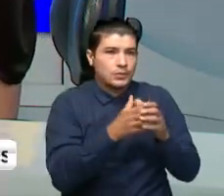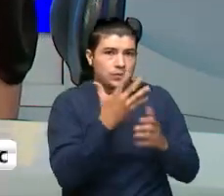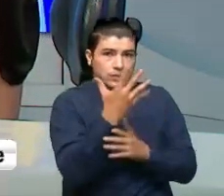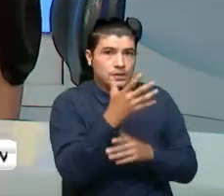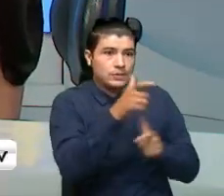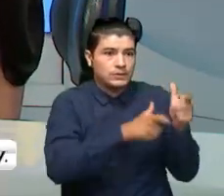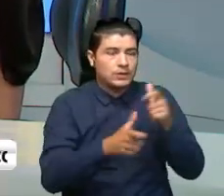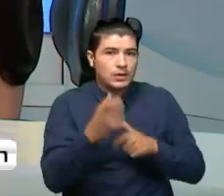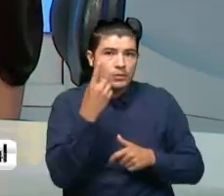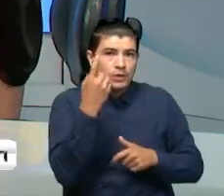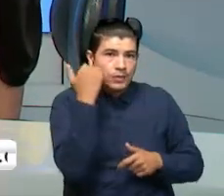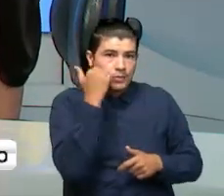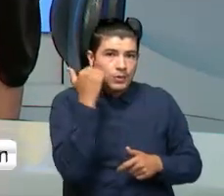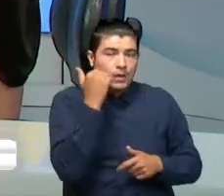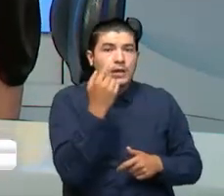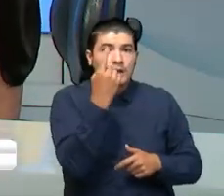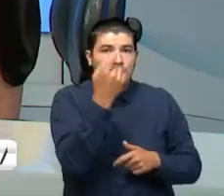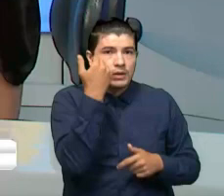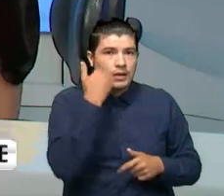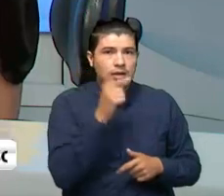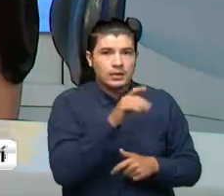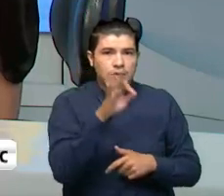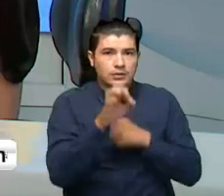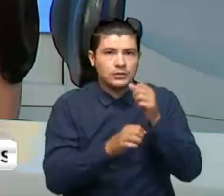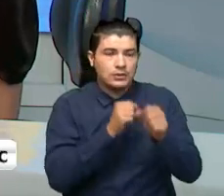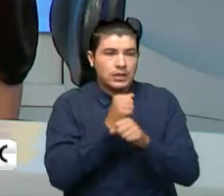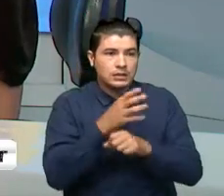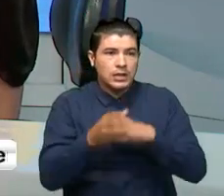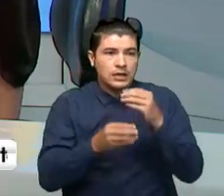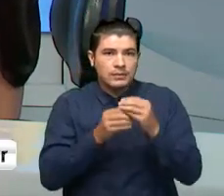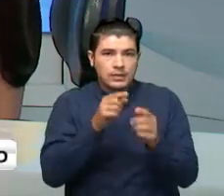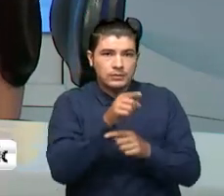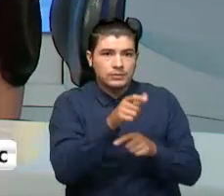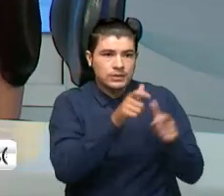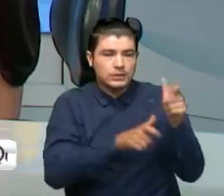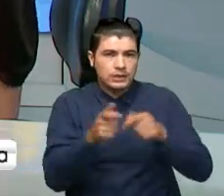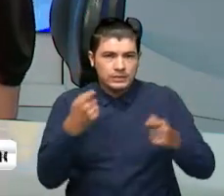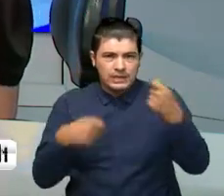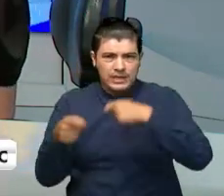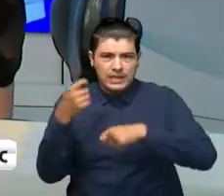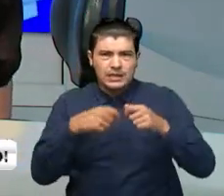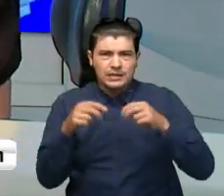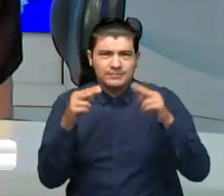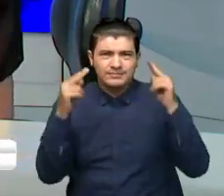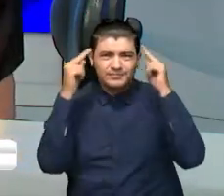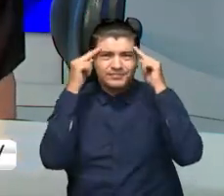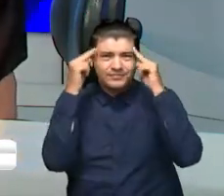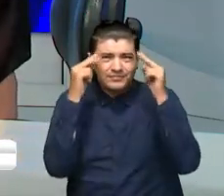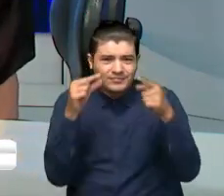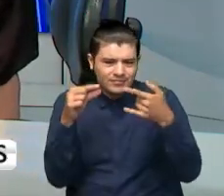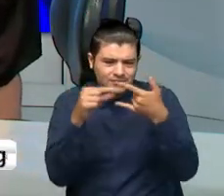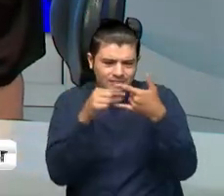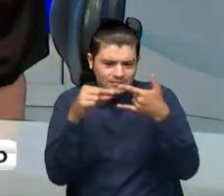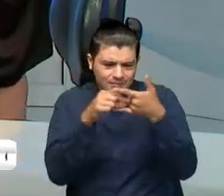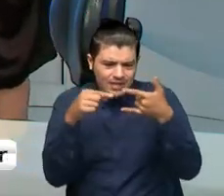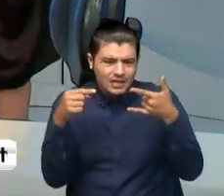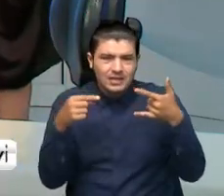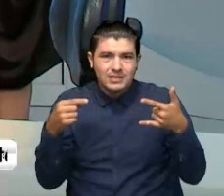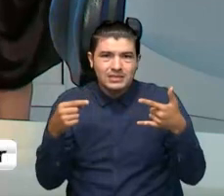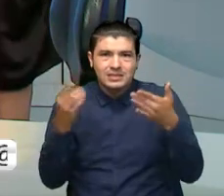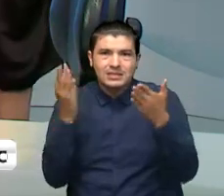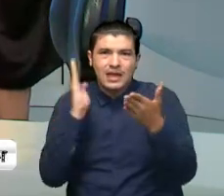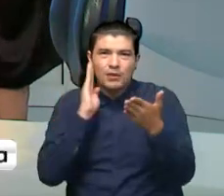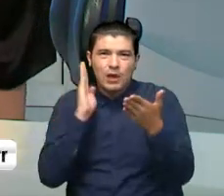mujer y un menor de edad. Estaban dedicados a la venta de SIM card para teléfonos celulares y eran completamente falsos.